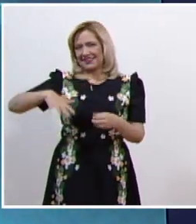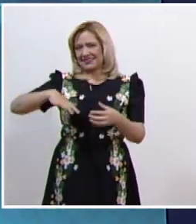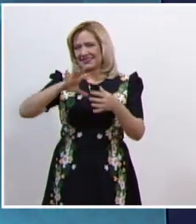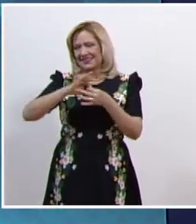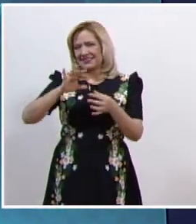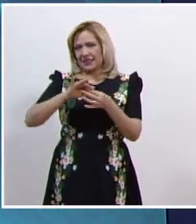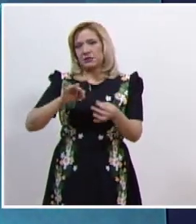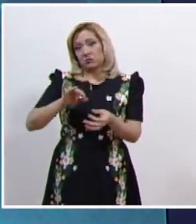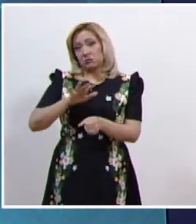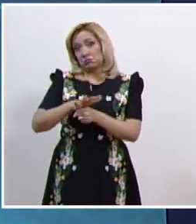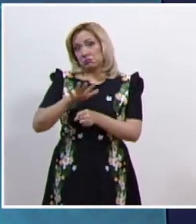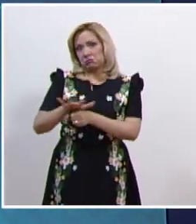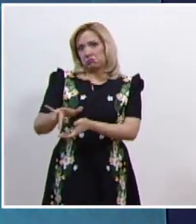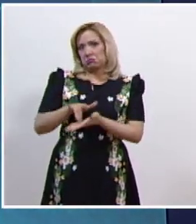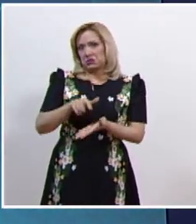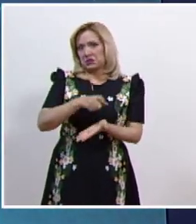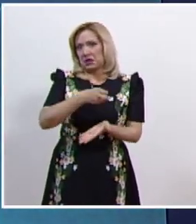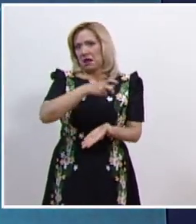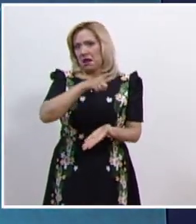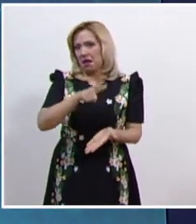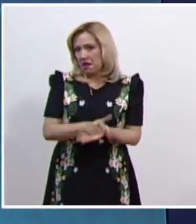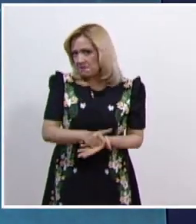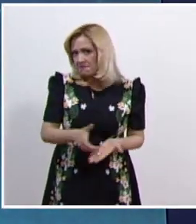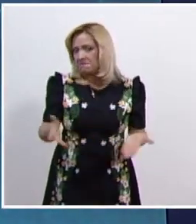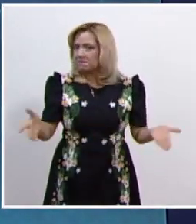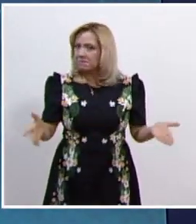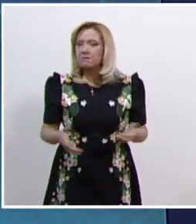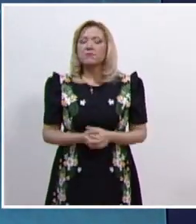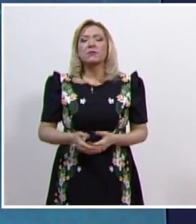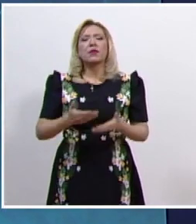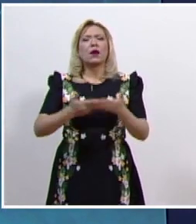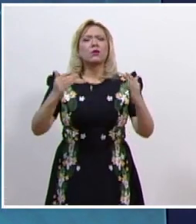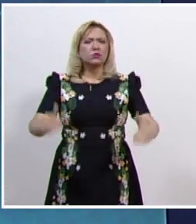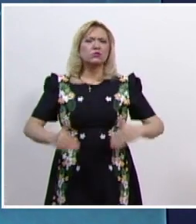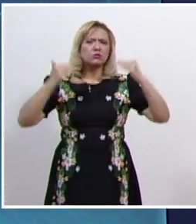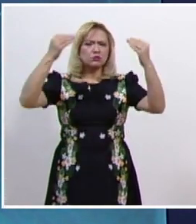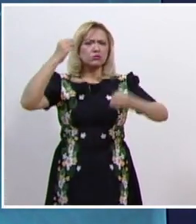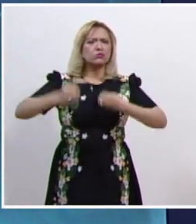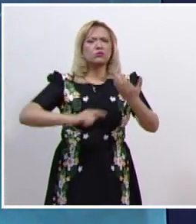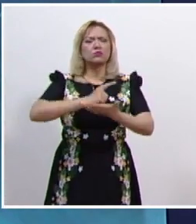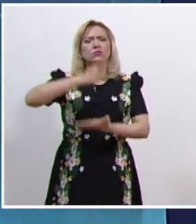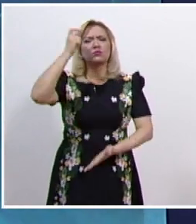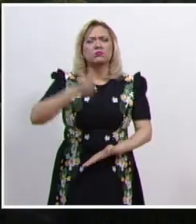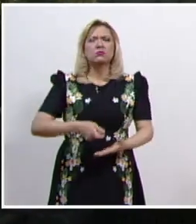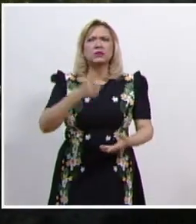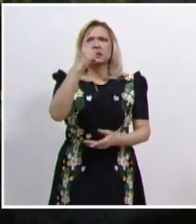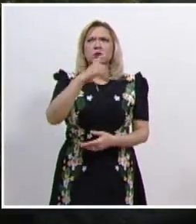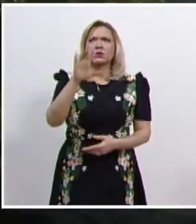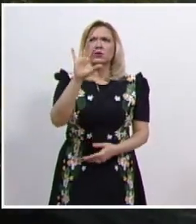Iniciamos con las noticias. La Suprema Corte publicó la sentencia del Pleno en la acción de inconstitucionalidad